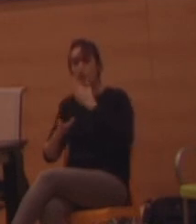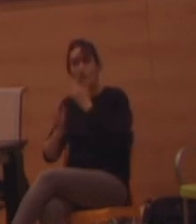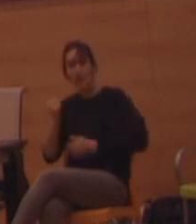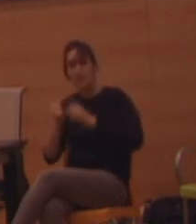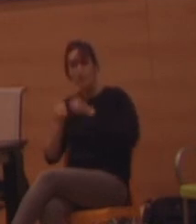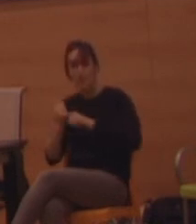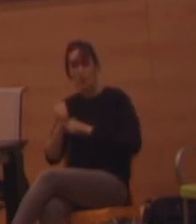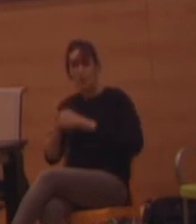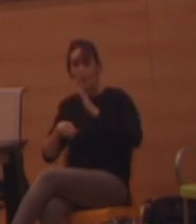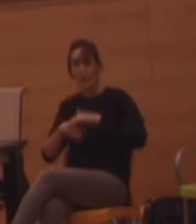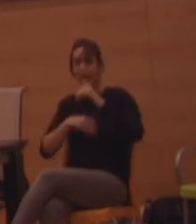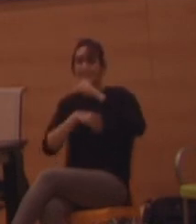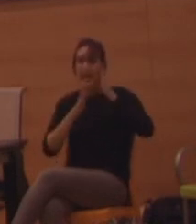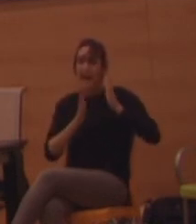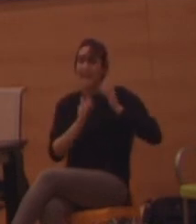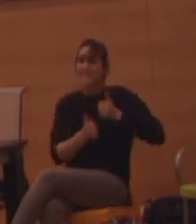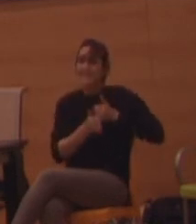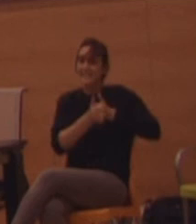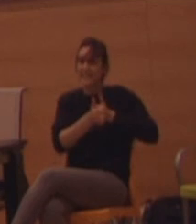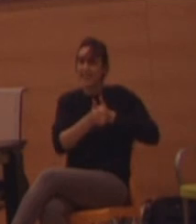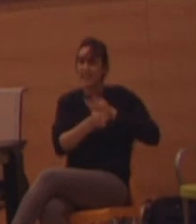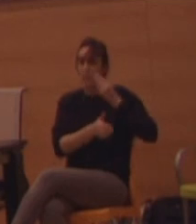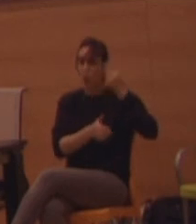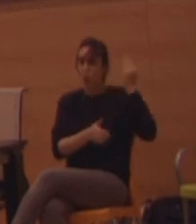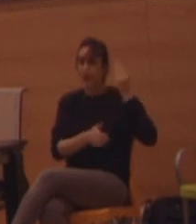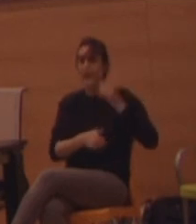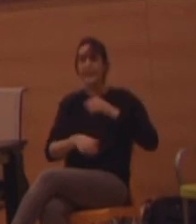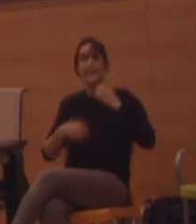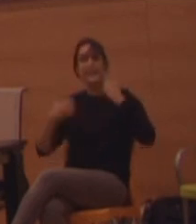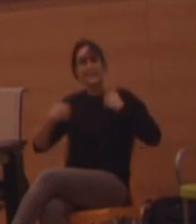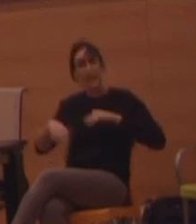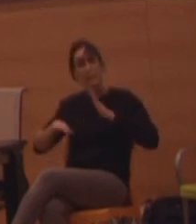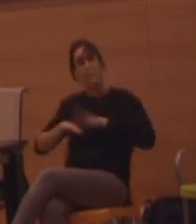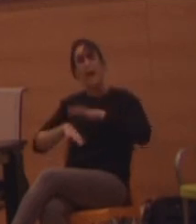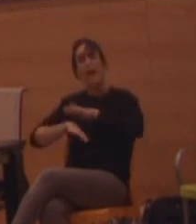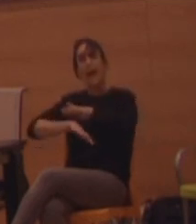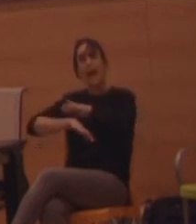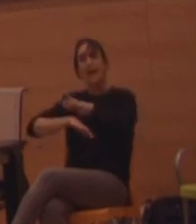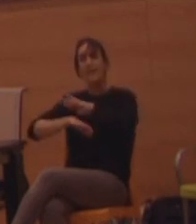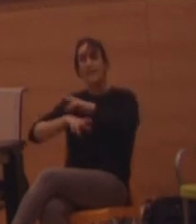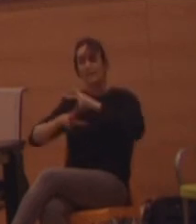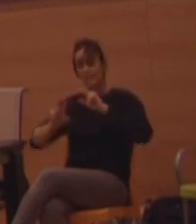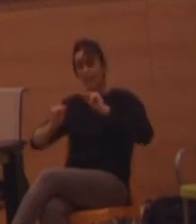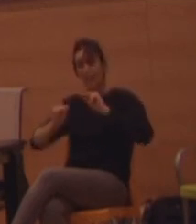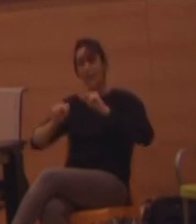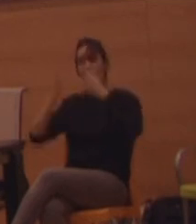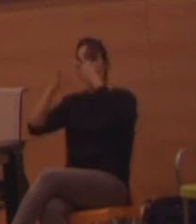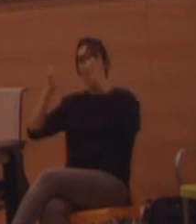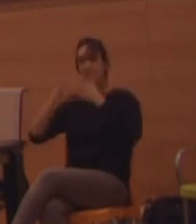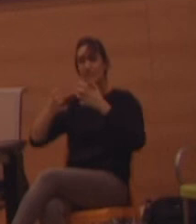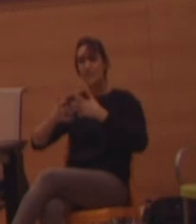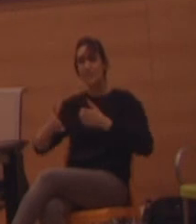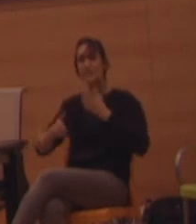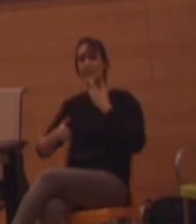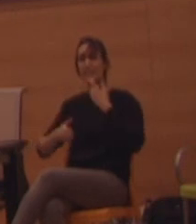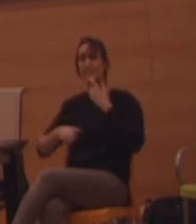asistencia al paciente, ¿no? Y ya para terminar, Ahí os voy a dejar un par de frases. Esta que